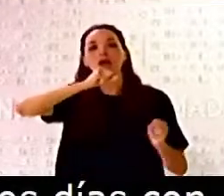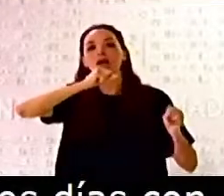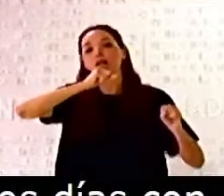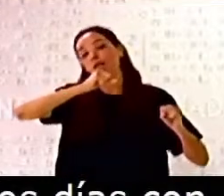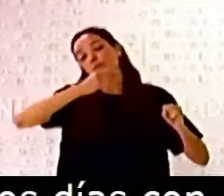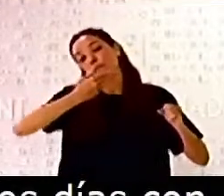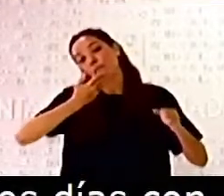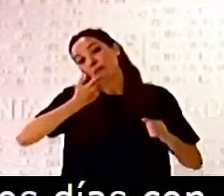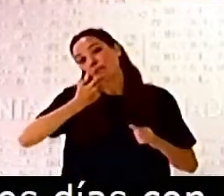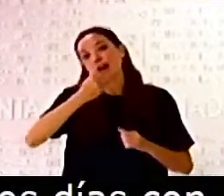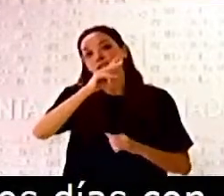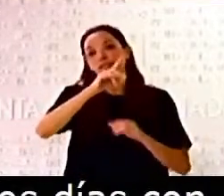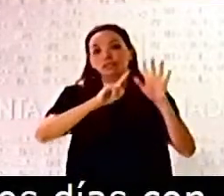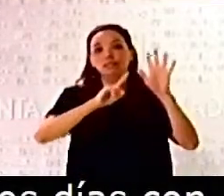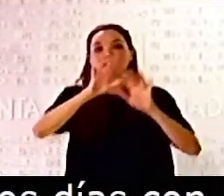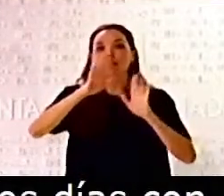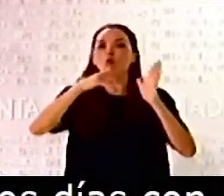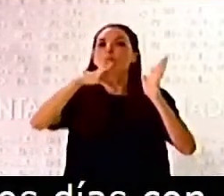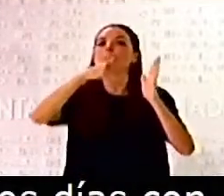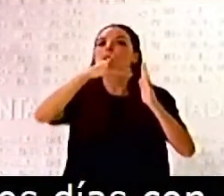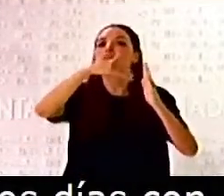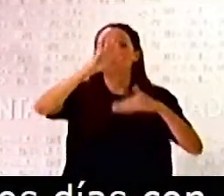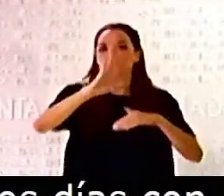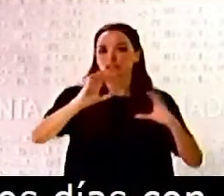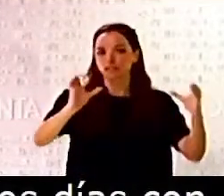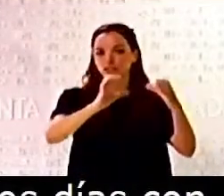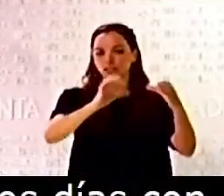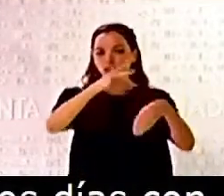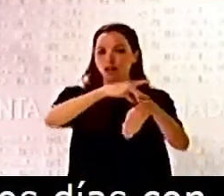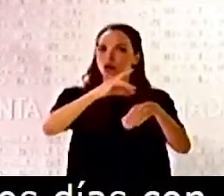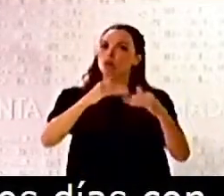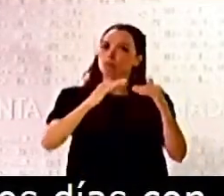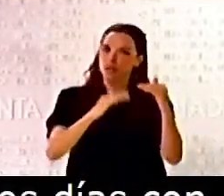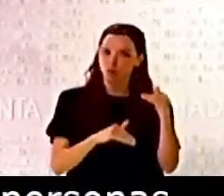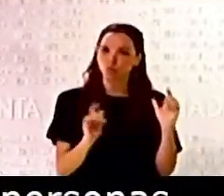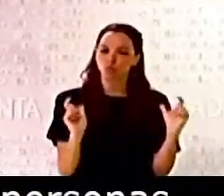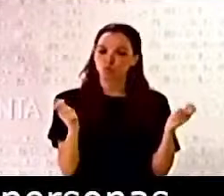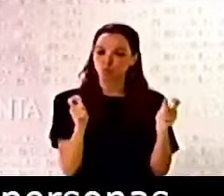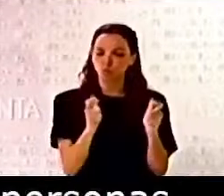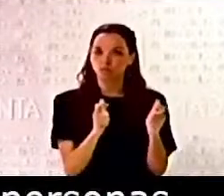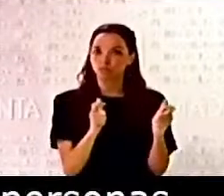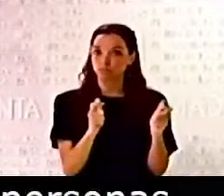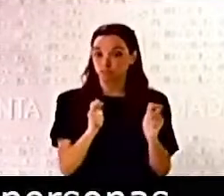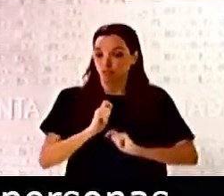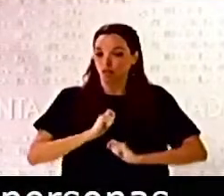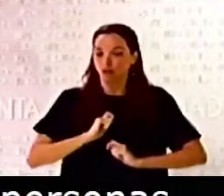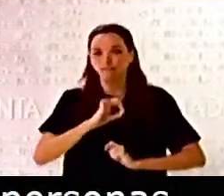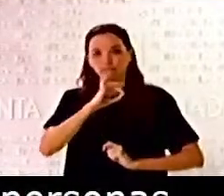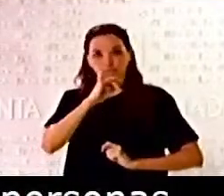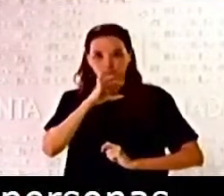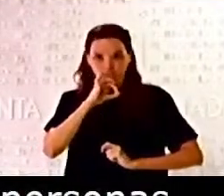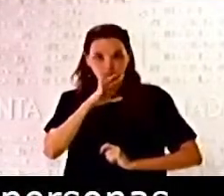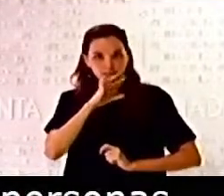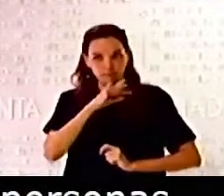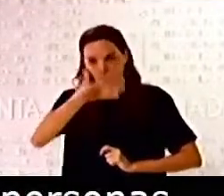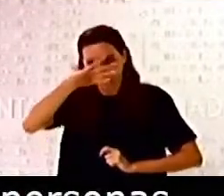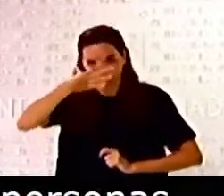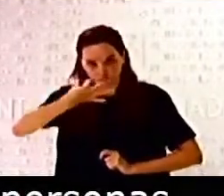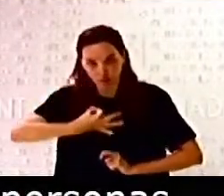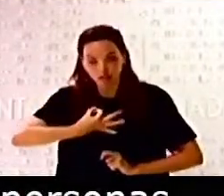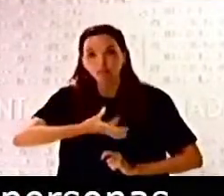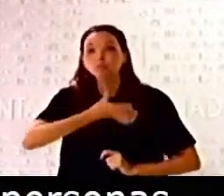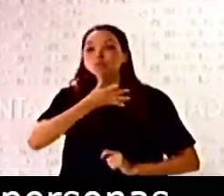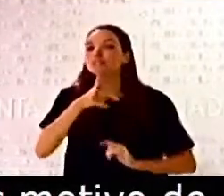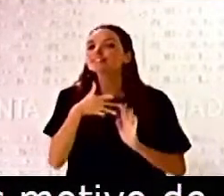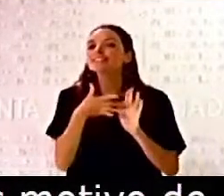de 65 años, lo cual, créanme, que es un motivo de alegría, porque eso significa que se estabilizará